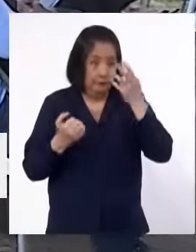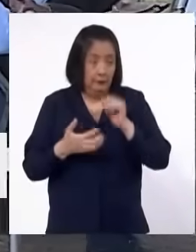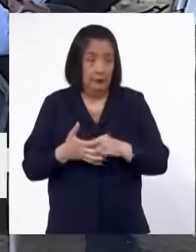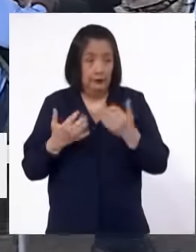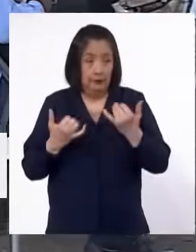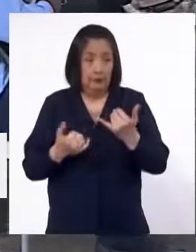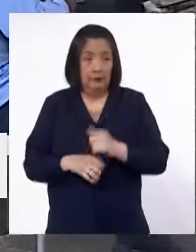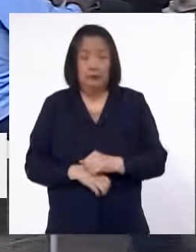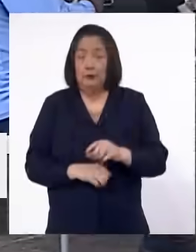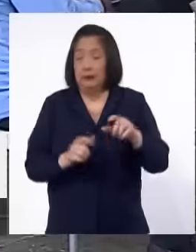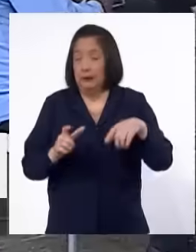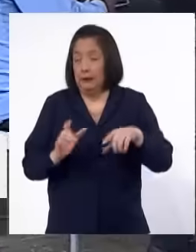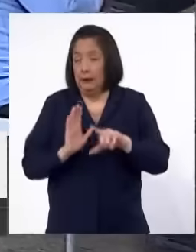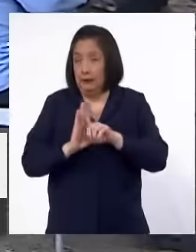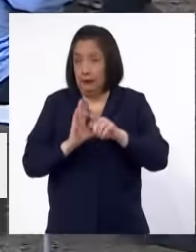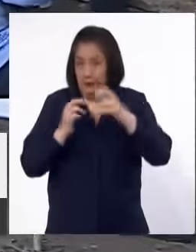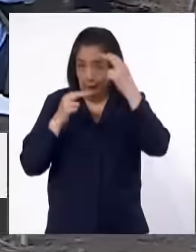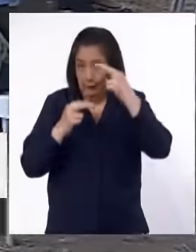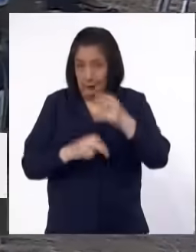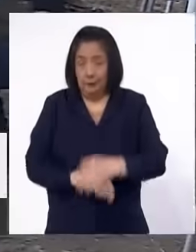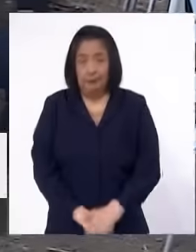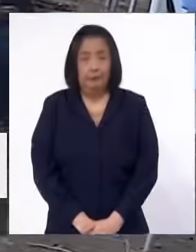en vivo para Latina Noticias.